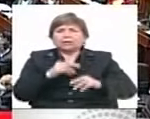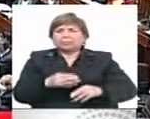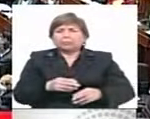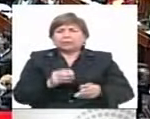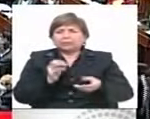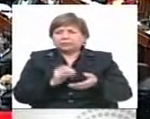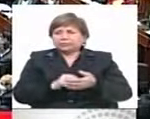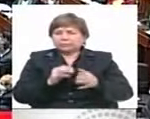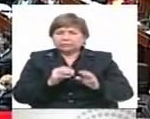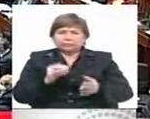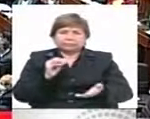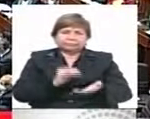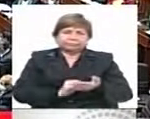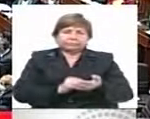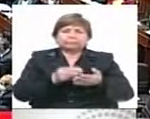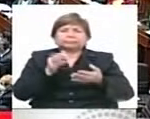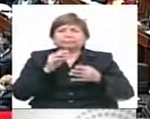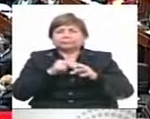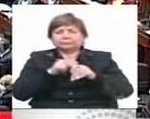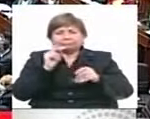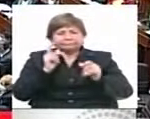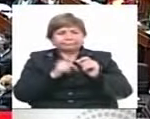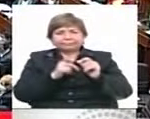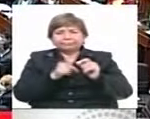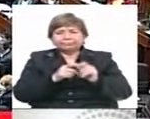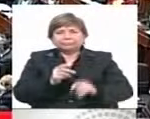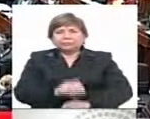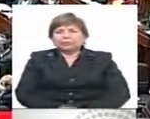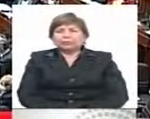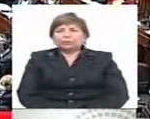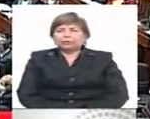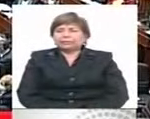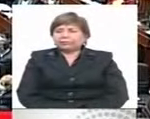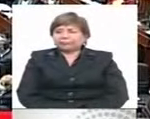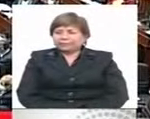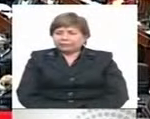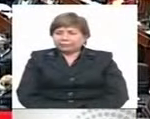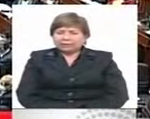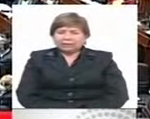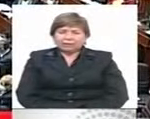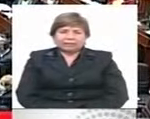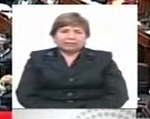solicita reiteradamente que por favor retire la palabra.